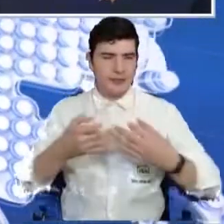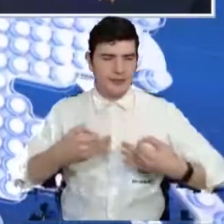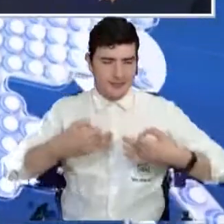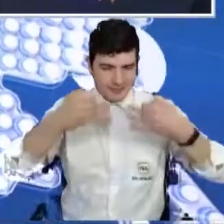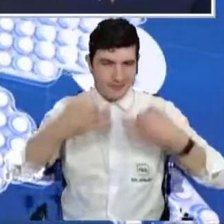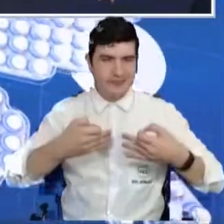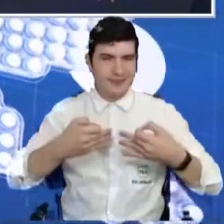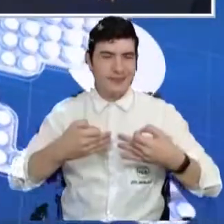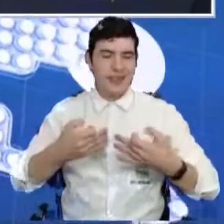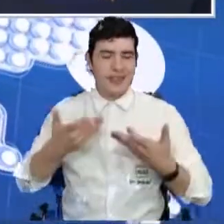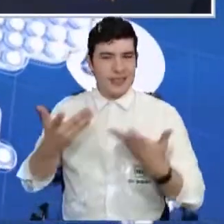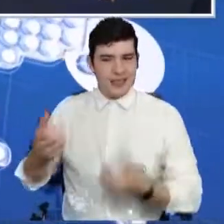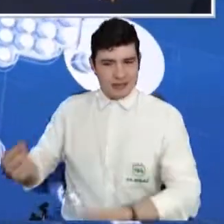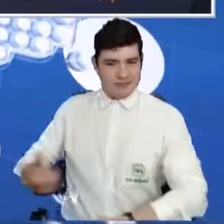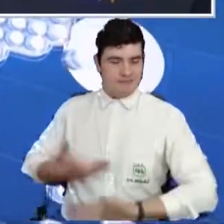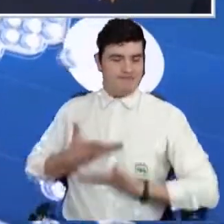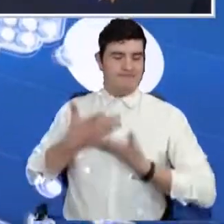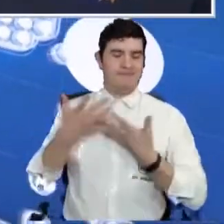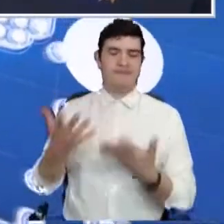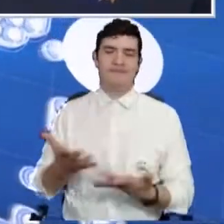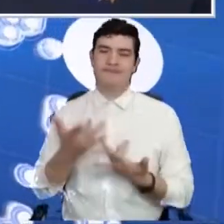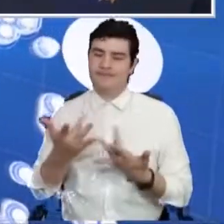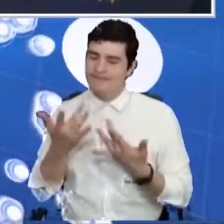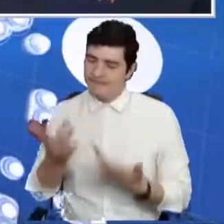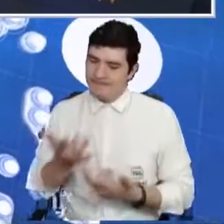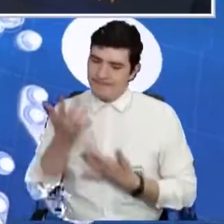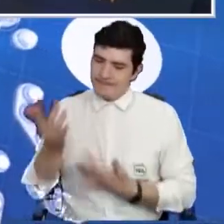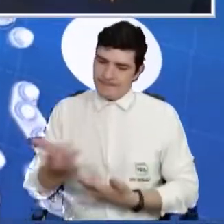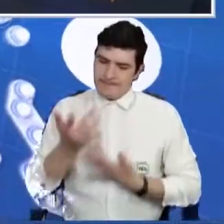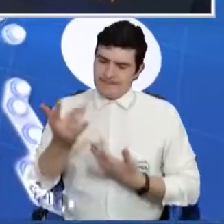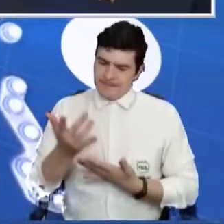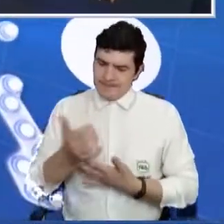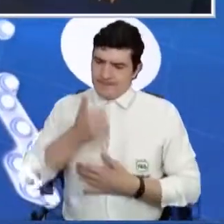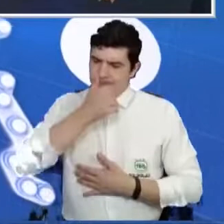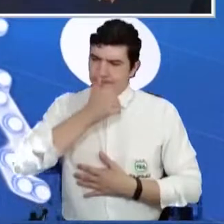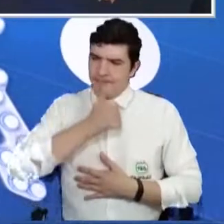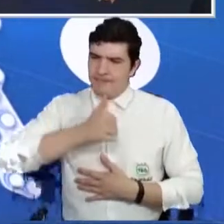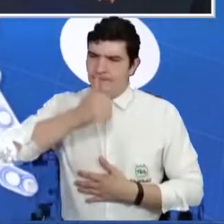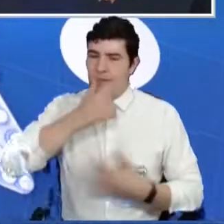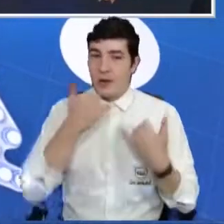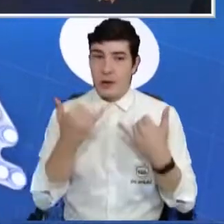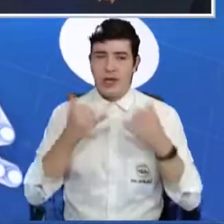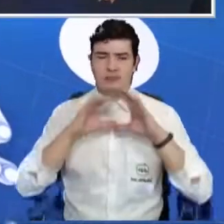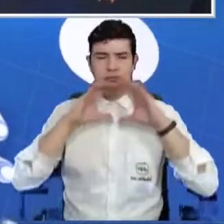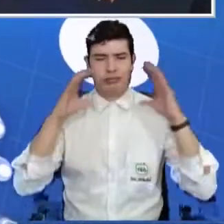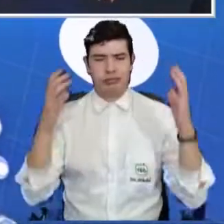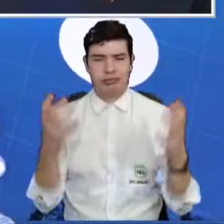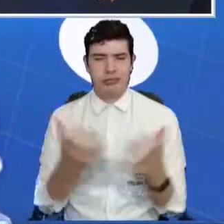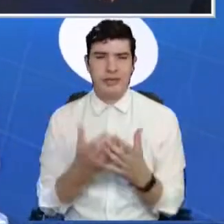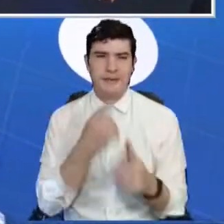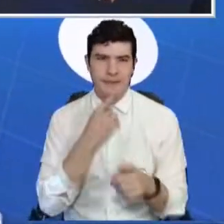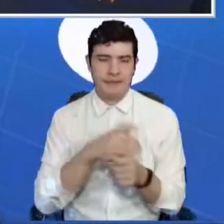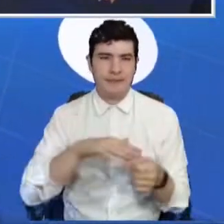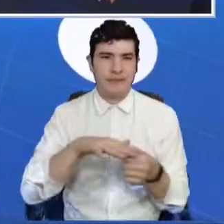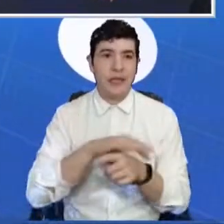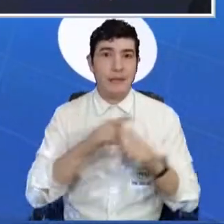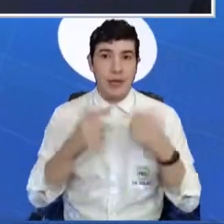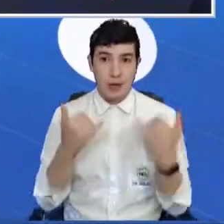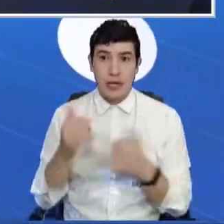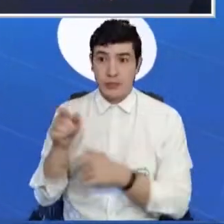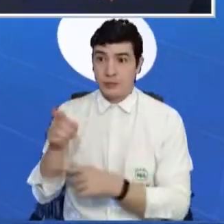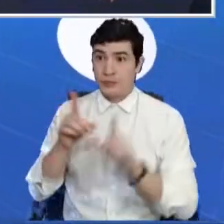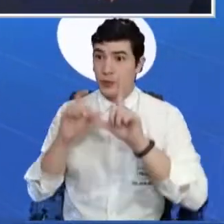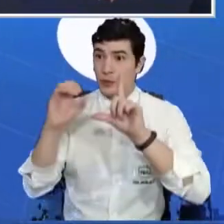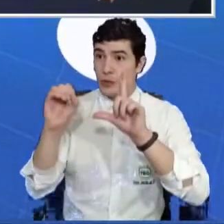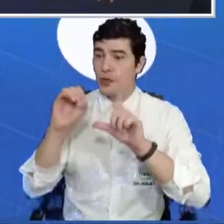la esperanza durante estos días de aislamiento, de pandemia que se vive alrededor del mundo. Estamos justamente con el doctor Gabriel Serrano, él es bumangués,